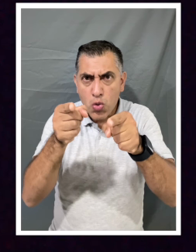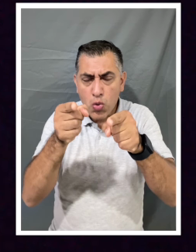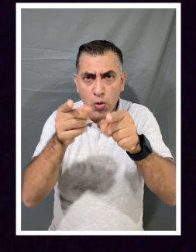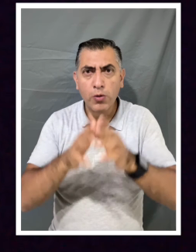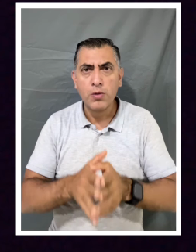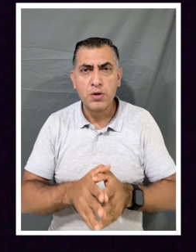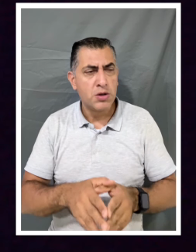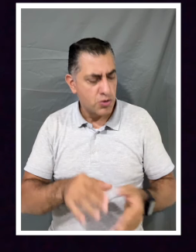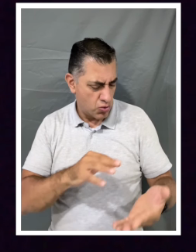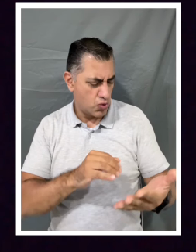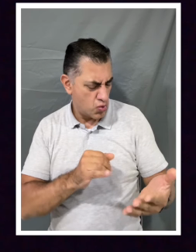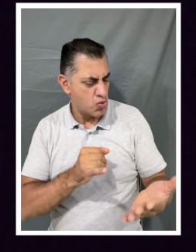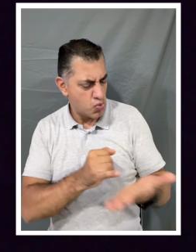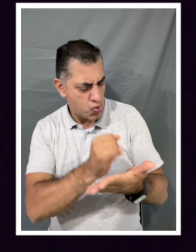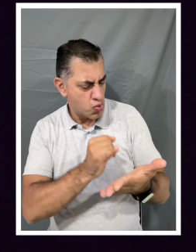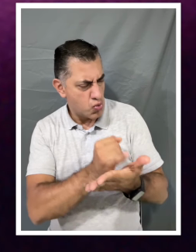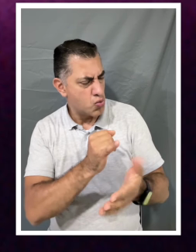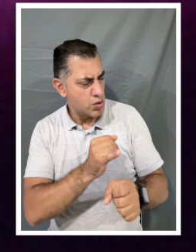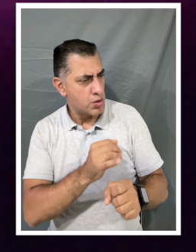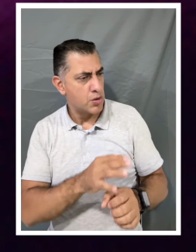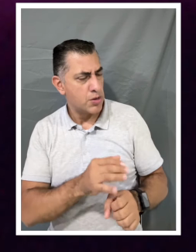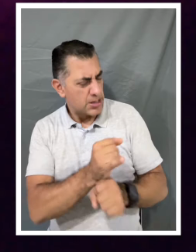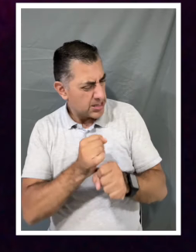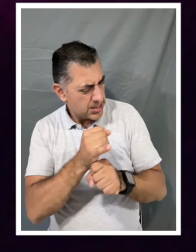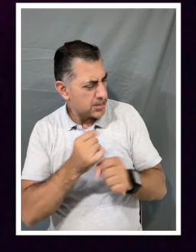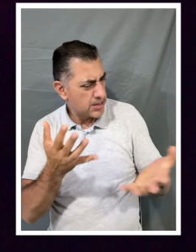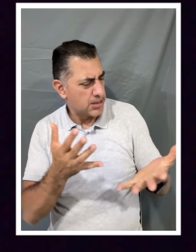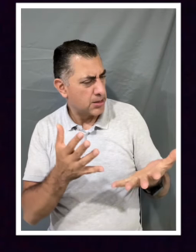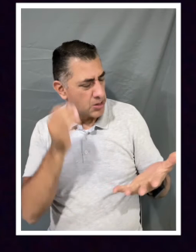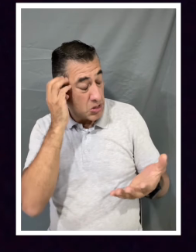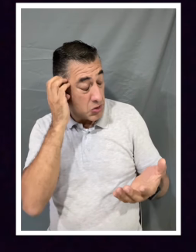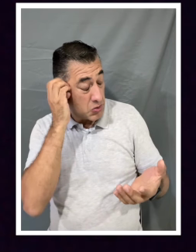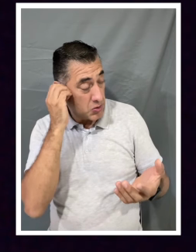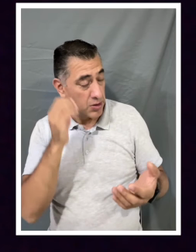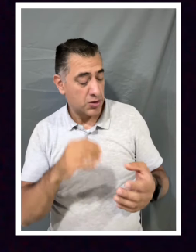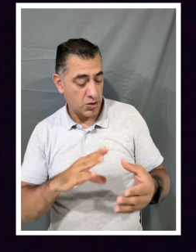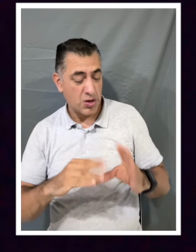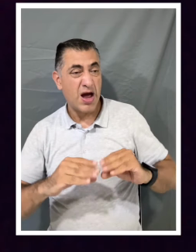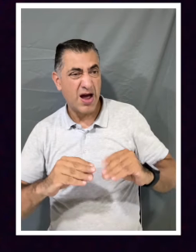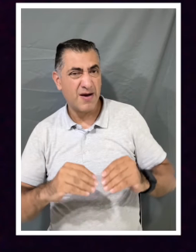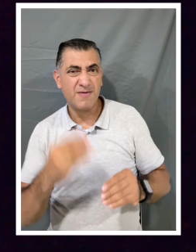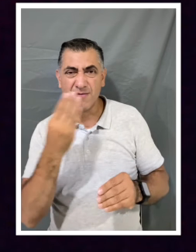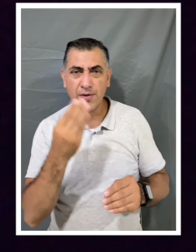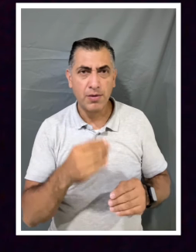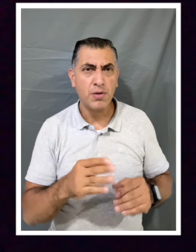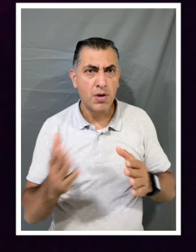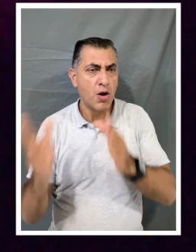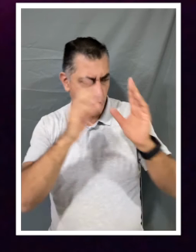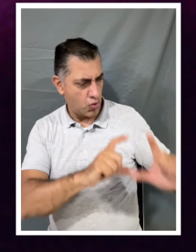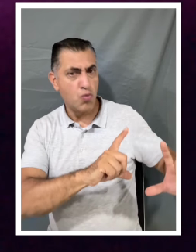tú investigues de los dones espirituales inscríbete enseñanza bíblica va va a aparecer un código